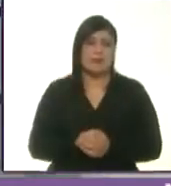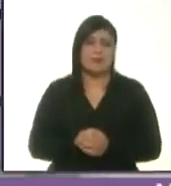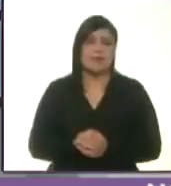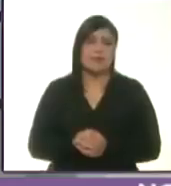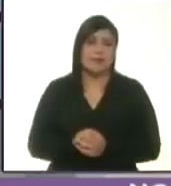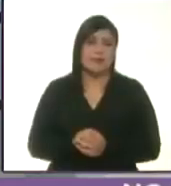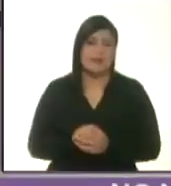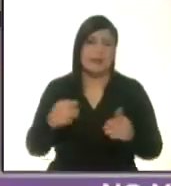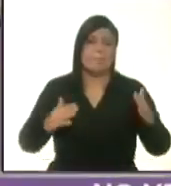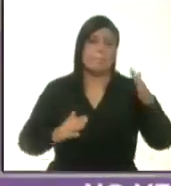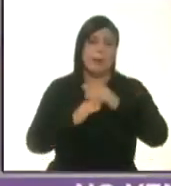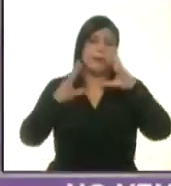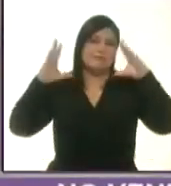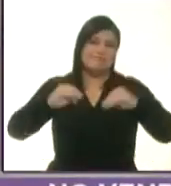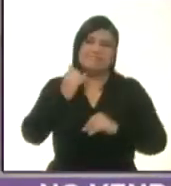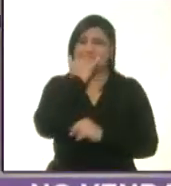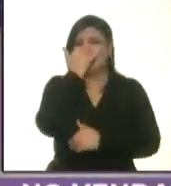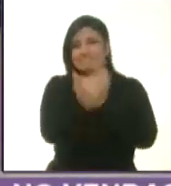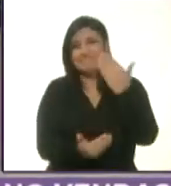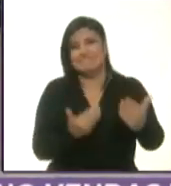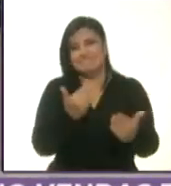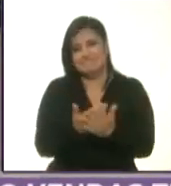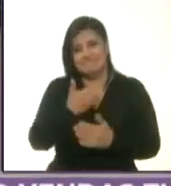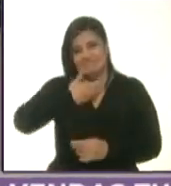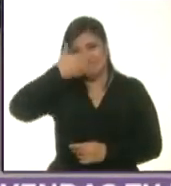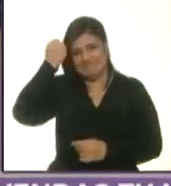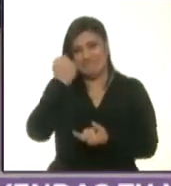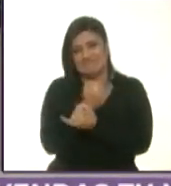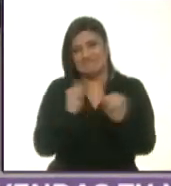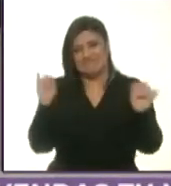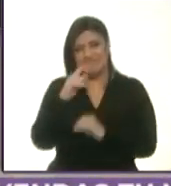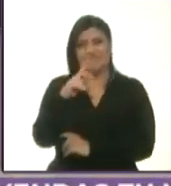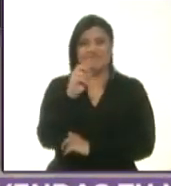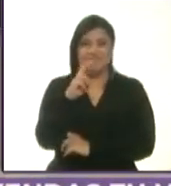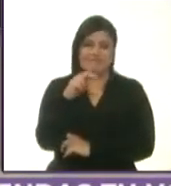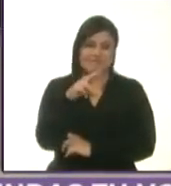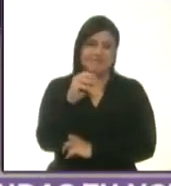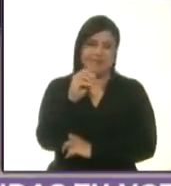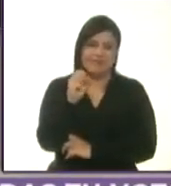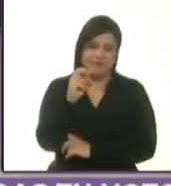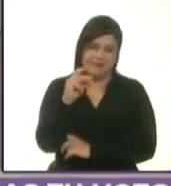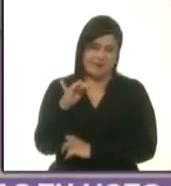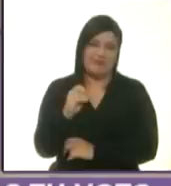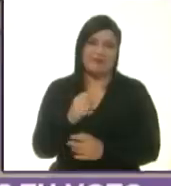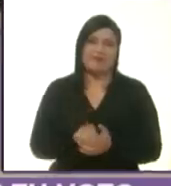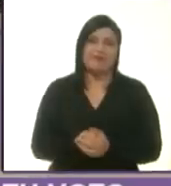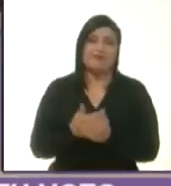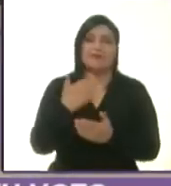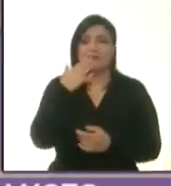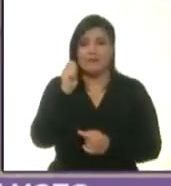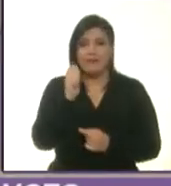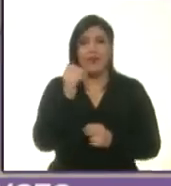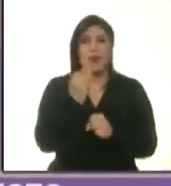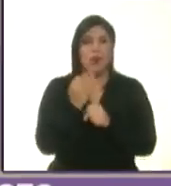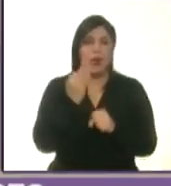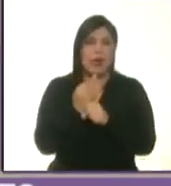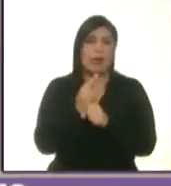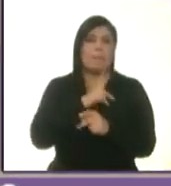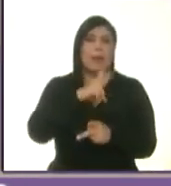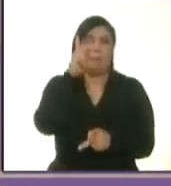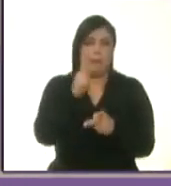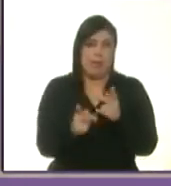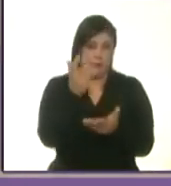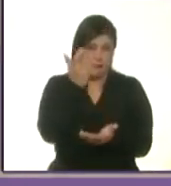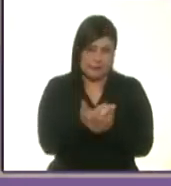tiempo disculpe el candidato es impartido lorena osornio elisa alanís vamos a hacer ahora un receso y